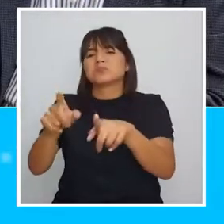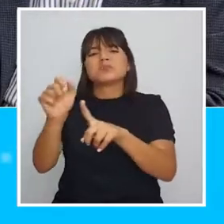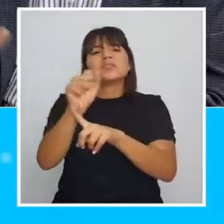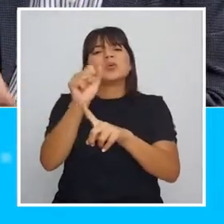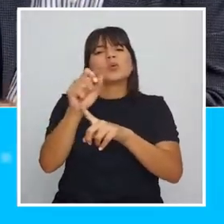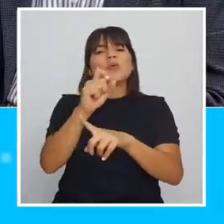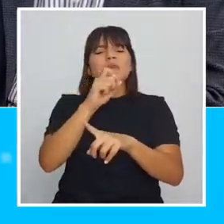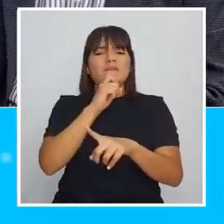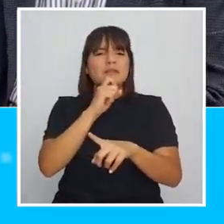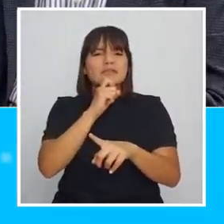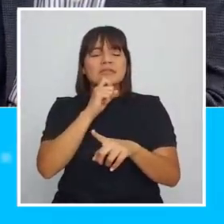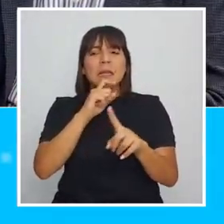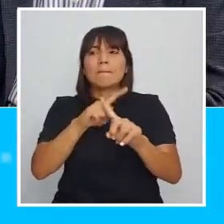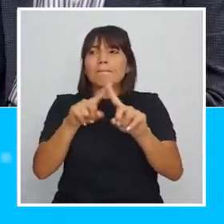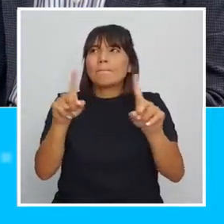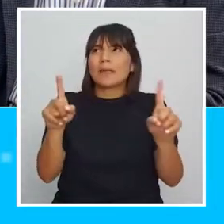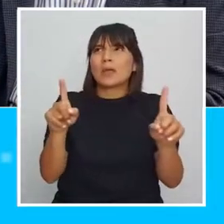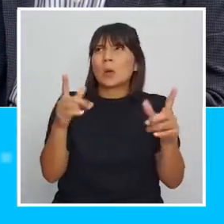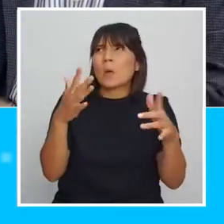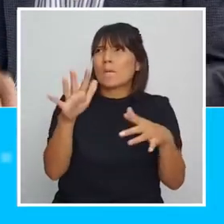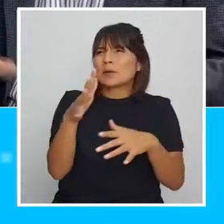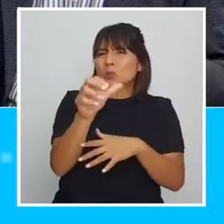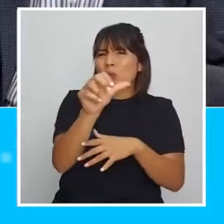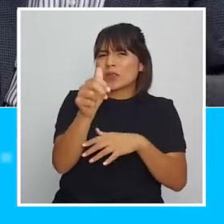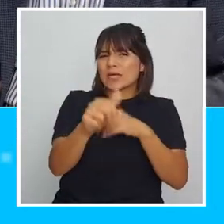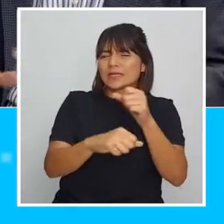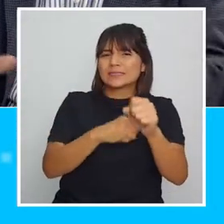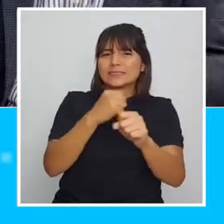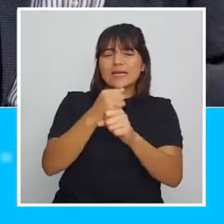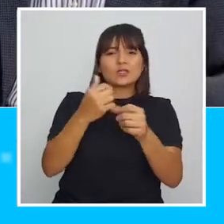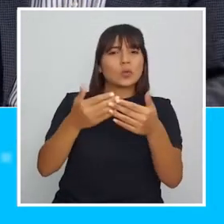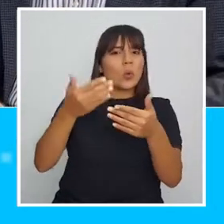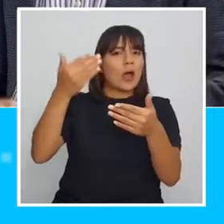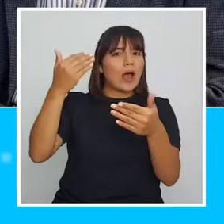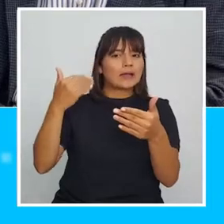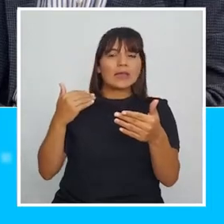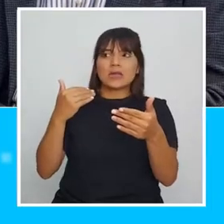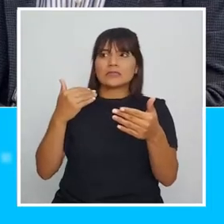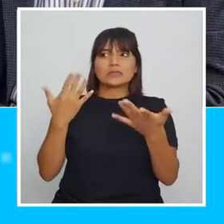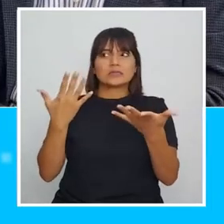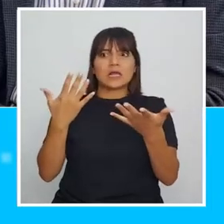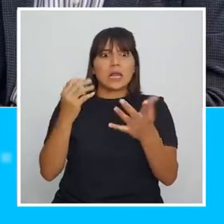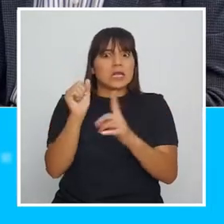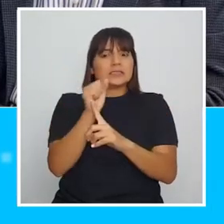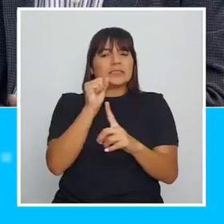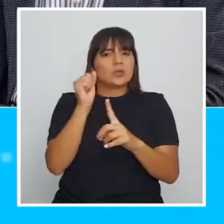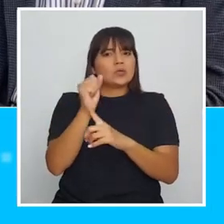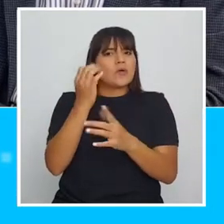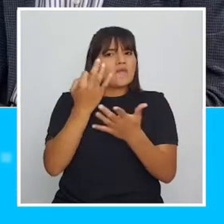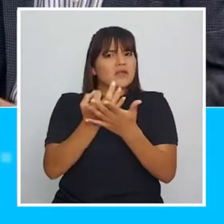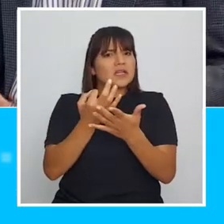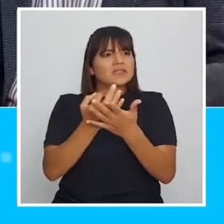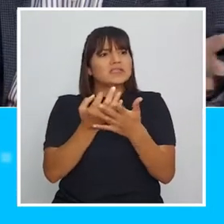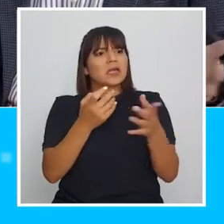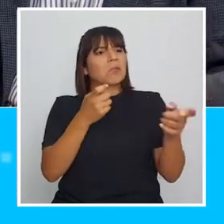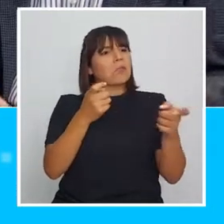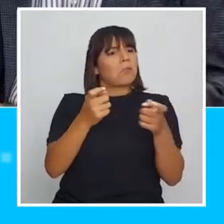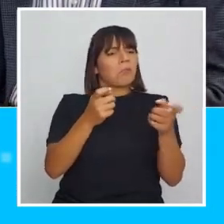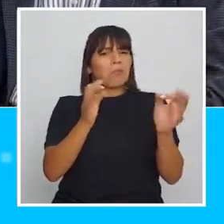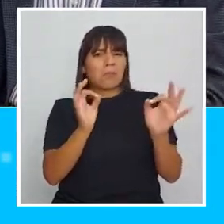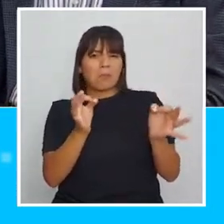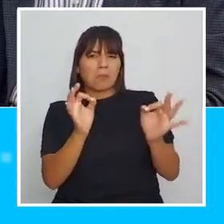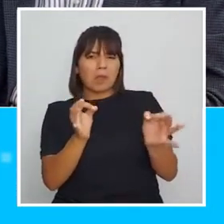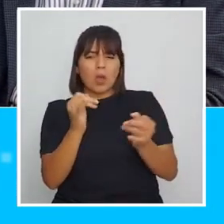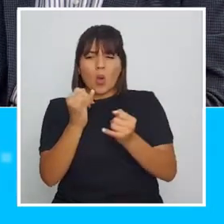hace tiempo, ya hace por lo menos una década, que la situación financiera del país era más o menos manejable. Los últimos